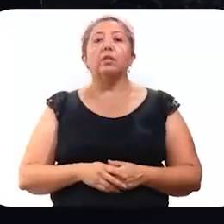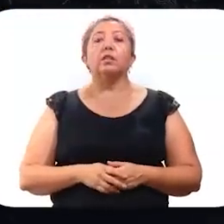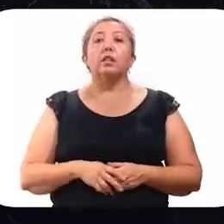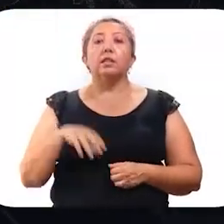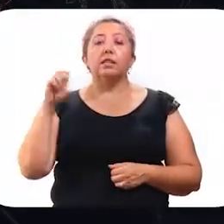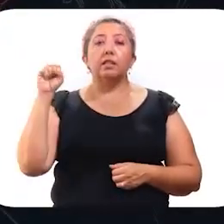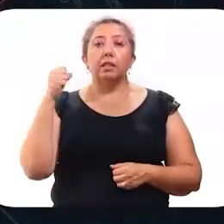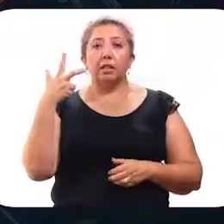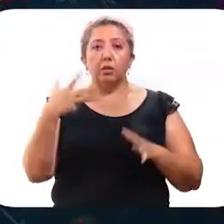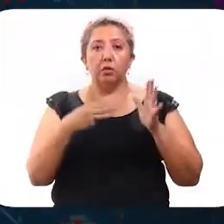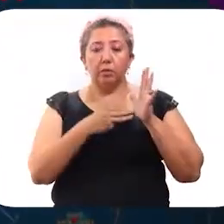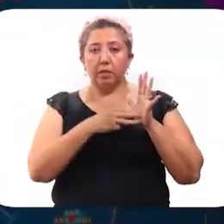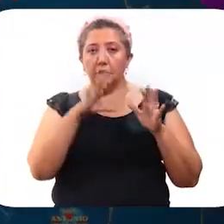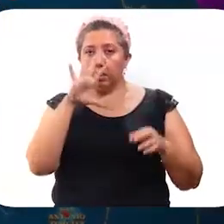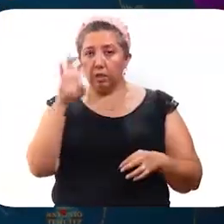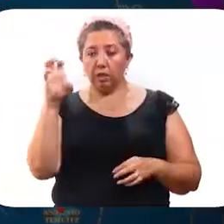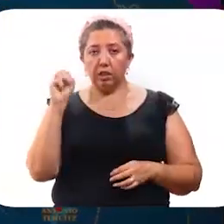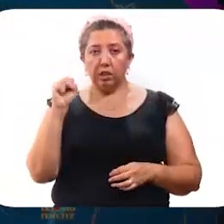diagnosticado